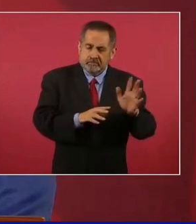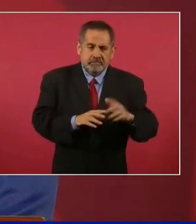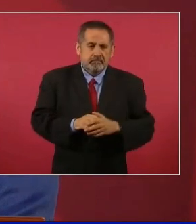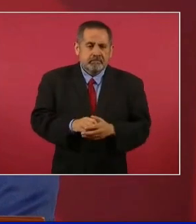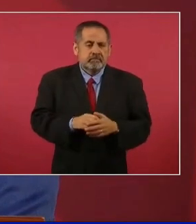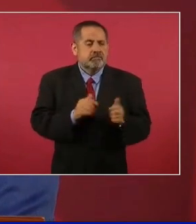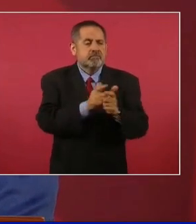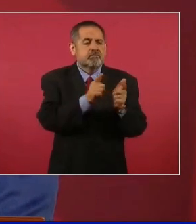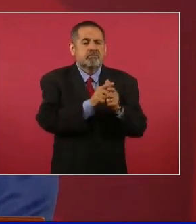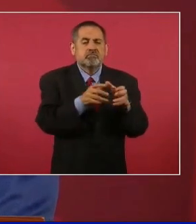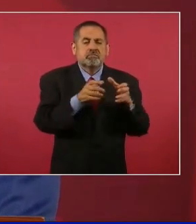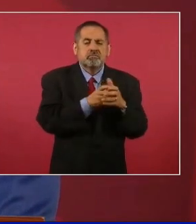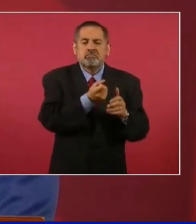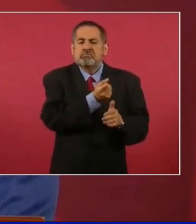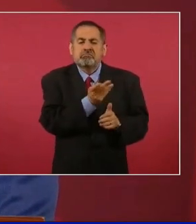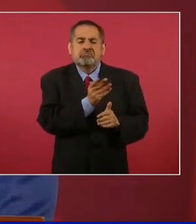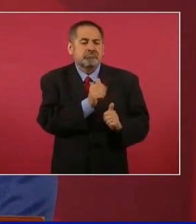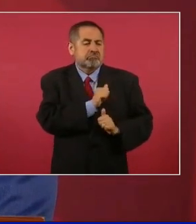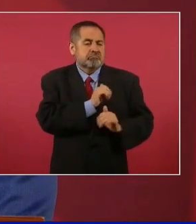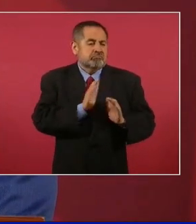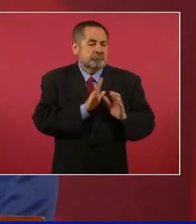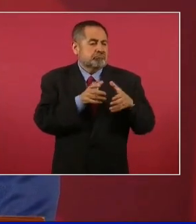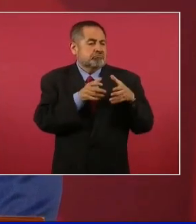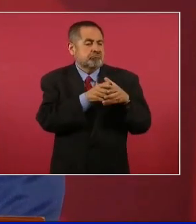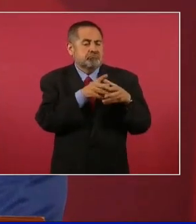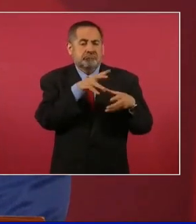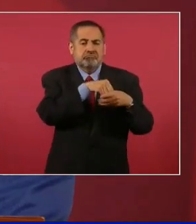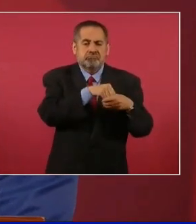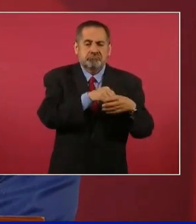con un grupo de